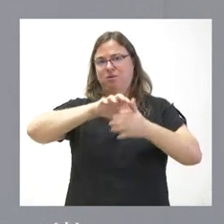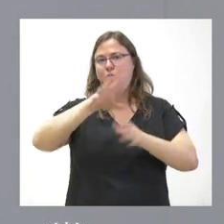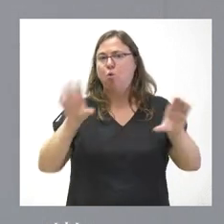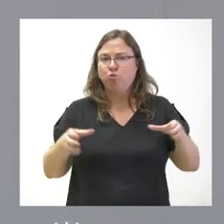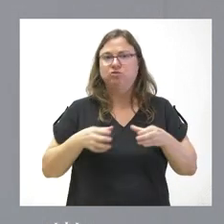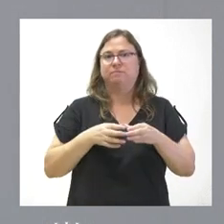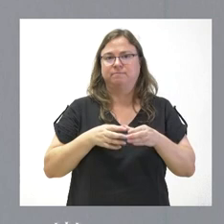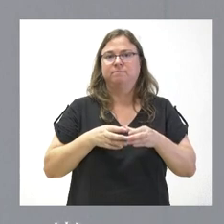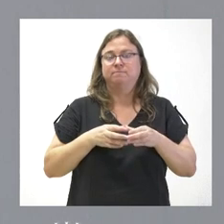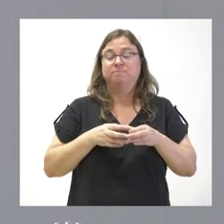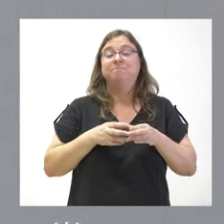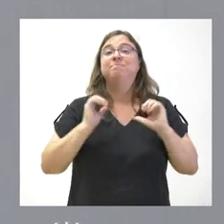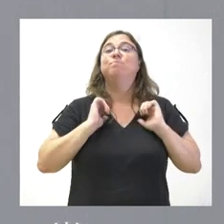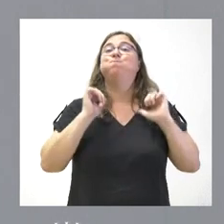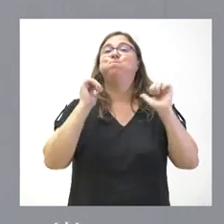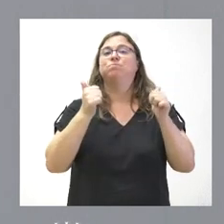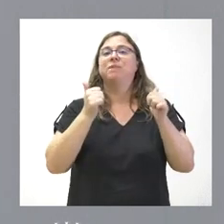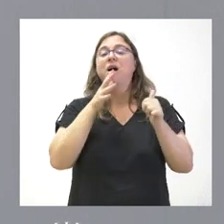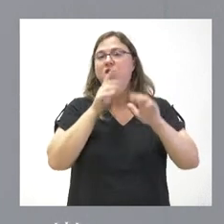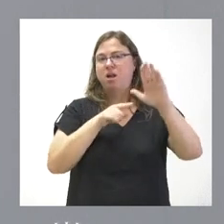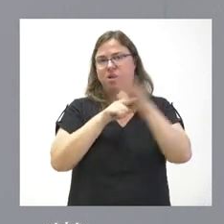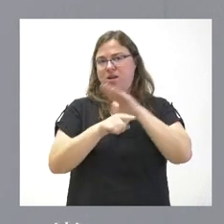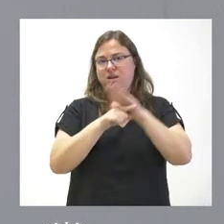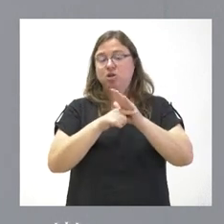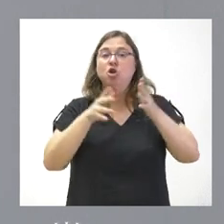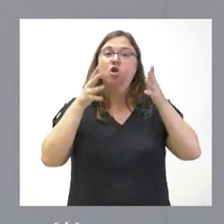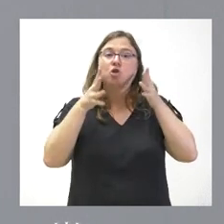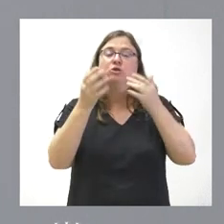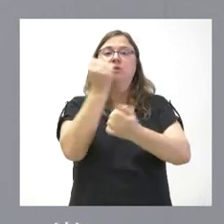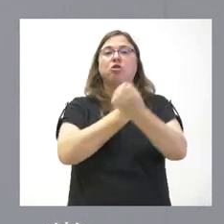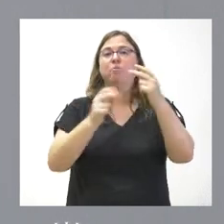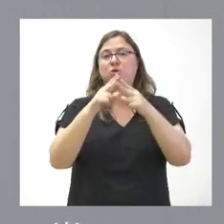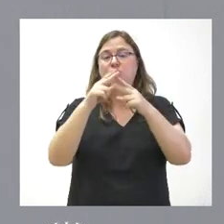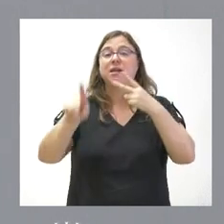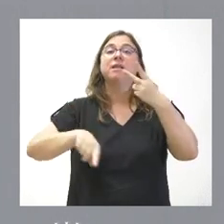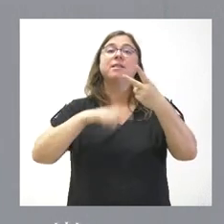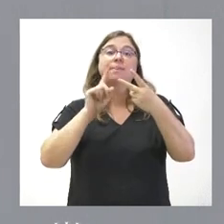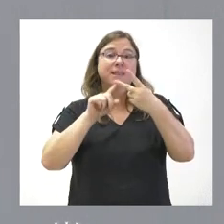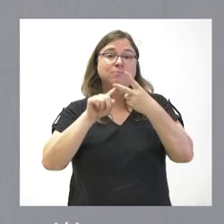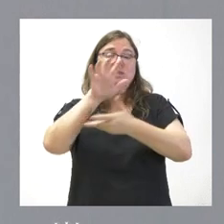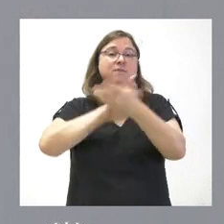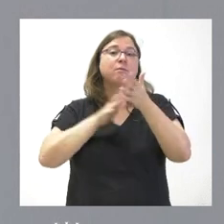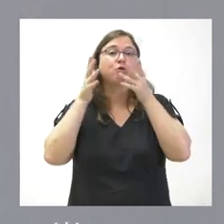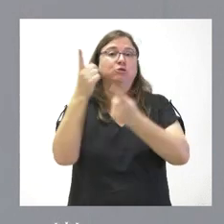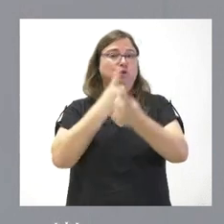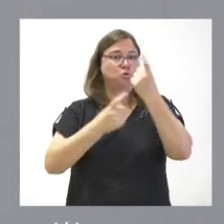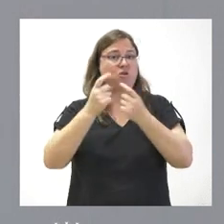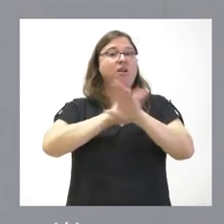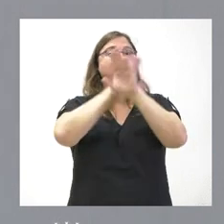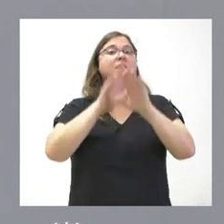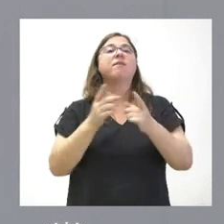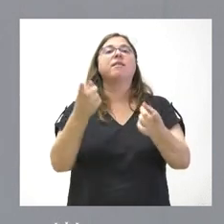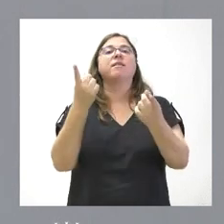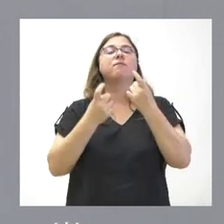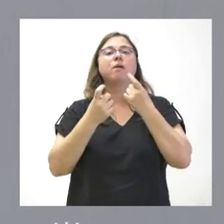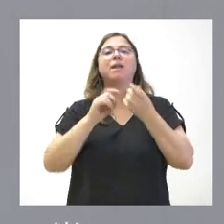y se inicia por tanto ahora el trámite del Consejo económico y social luego vendrá el informe del consejo consultivo y finalmente Pues en los informes jurídicos para